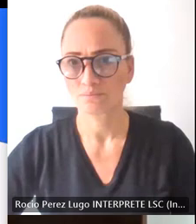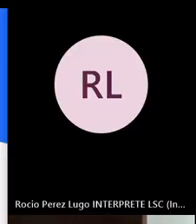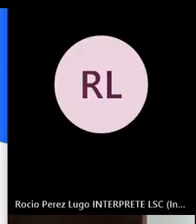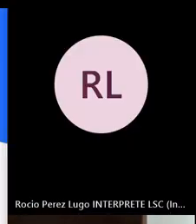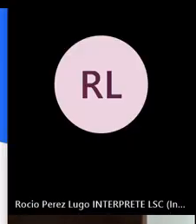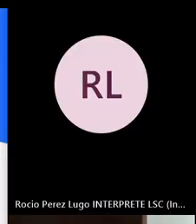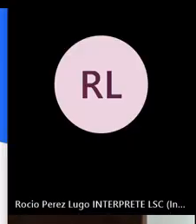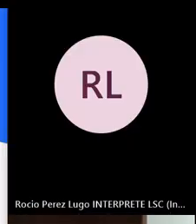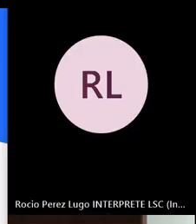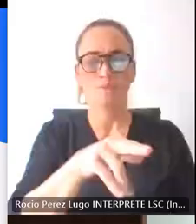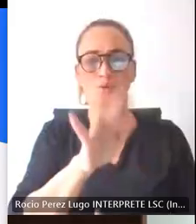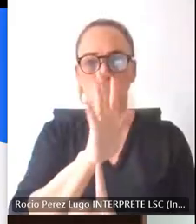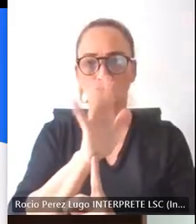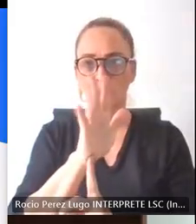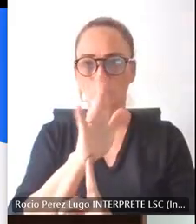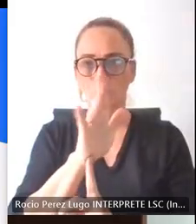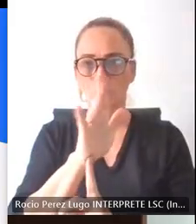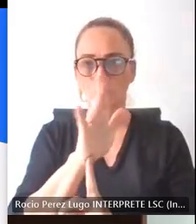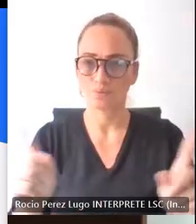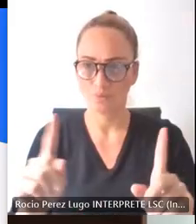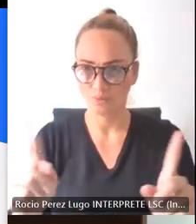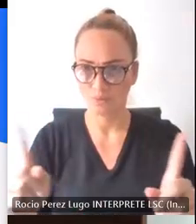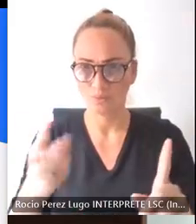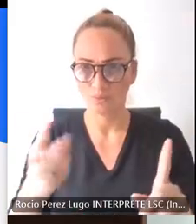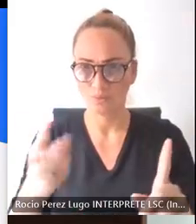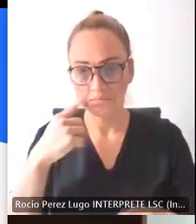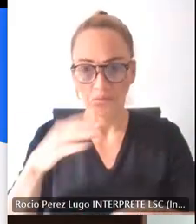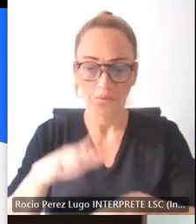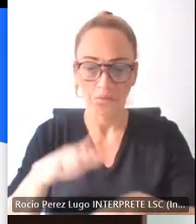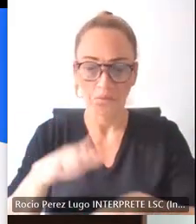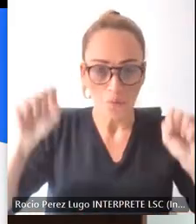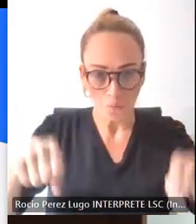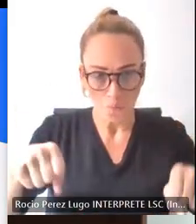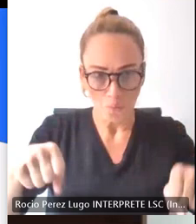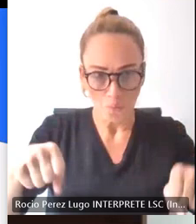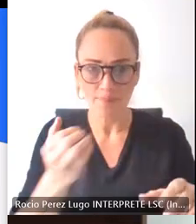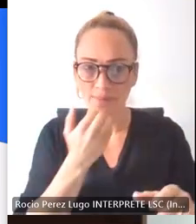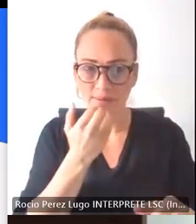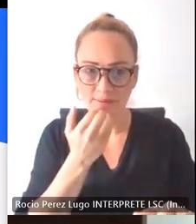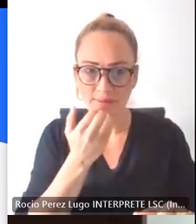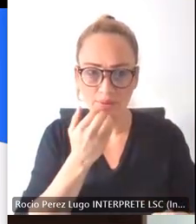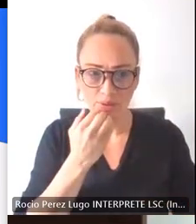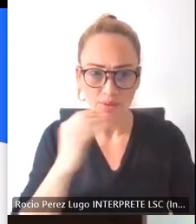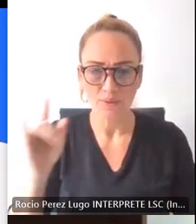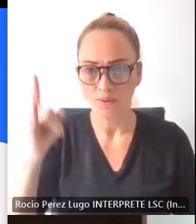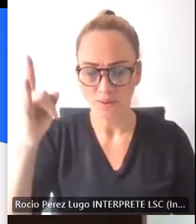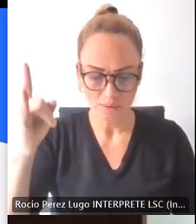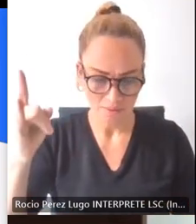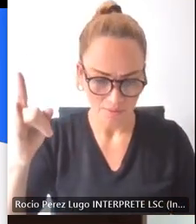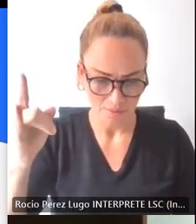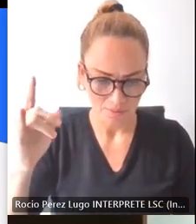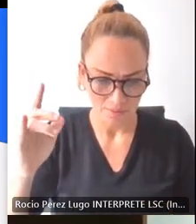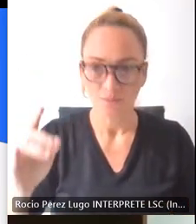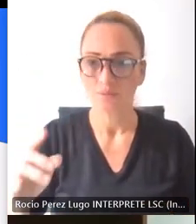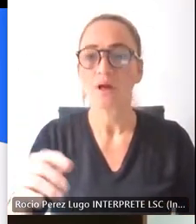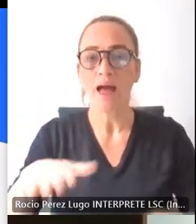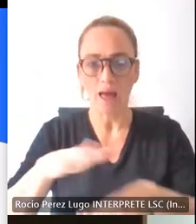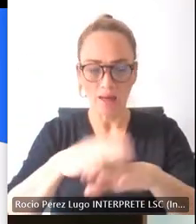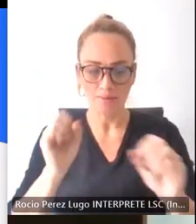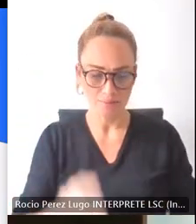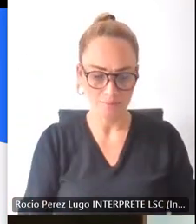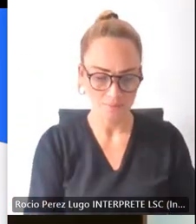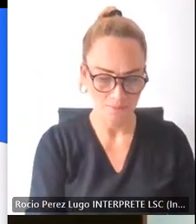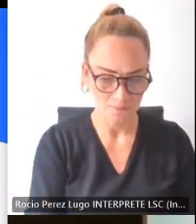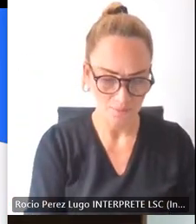usar velas. La idea es que haya en lo posible, dentro de algo más grande, un programa, que por ejemplo dentro del programa de orden y aseo